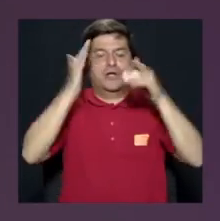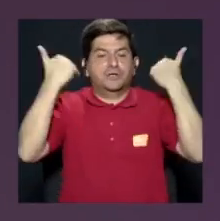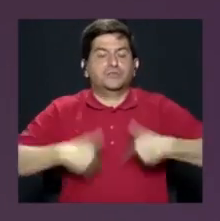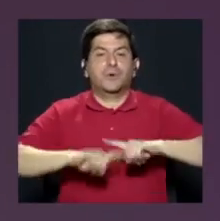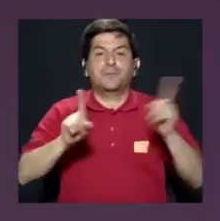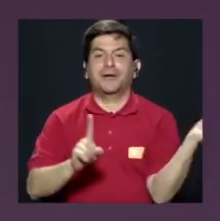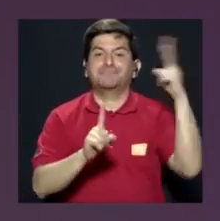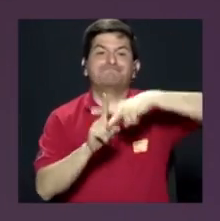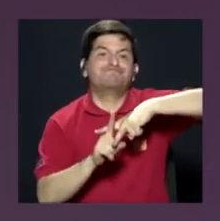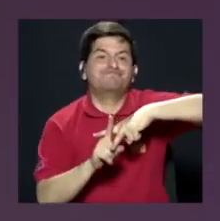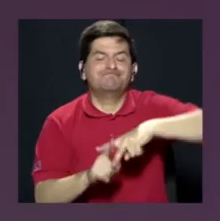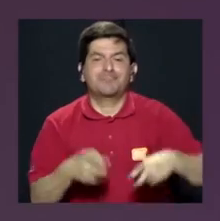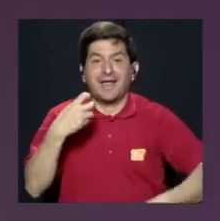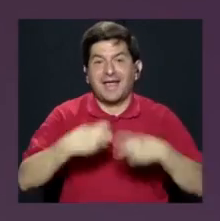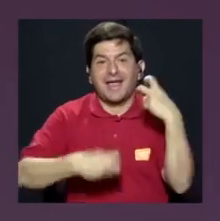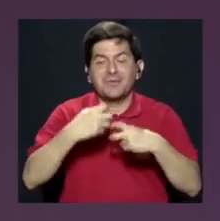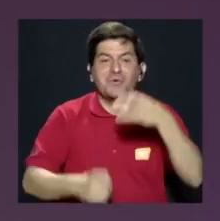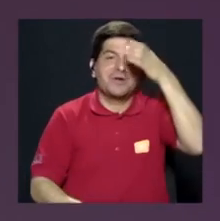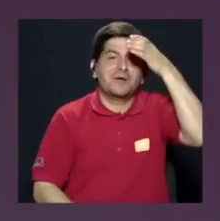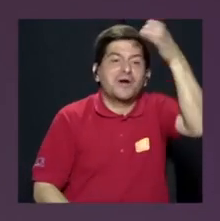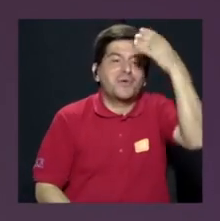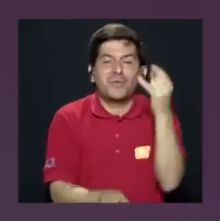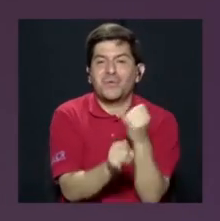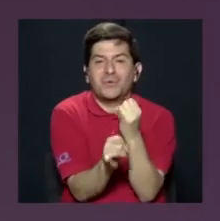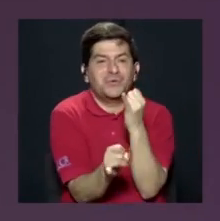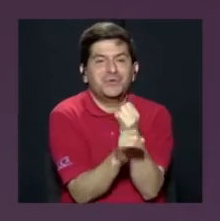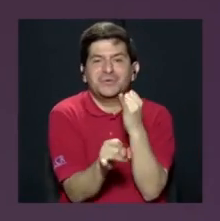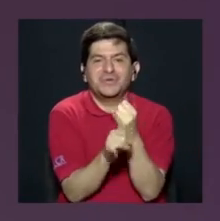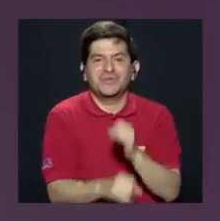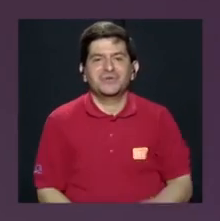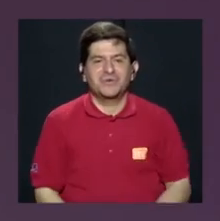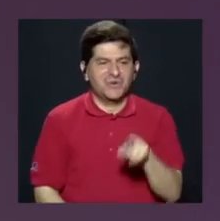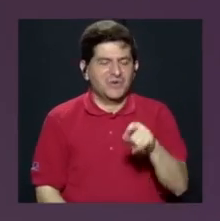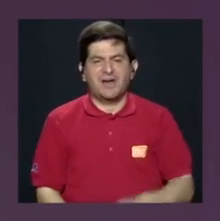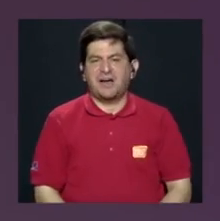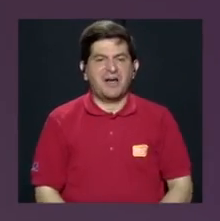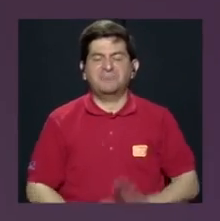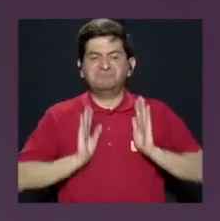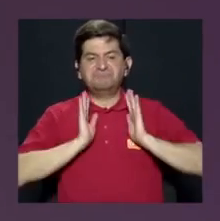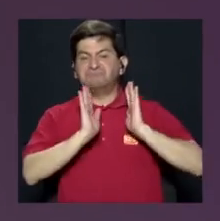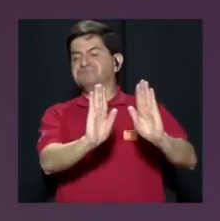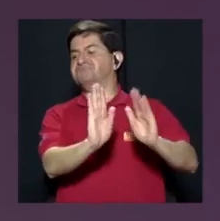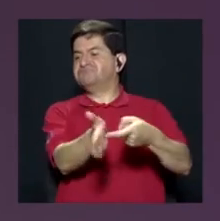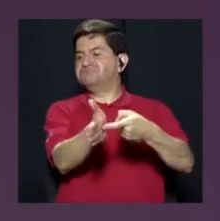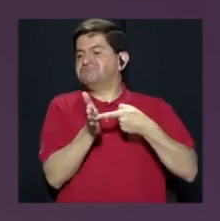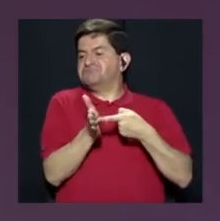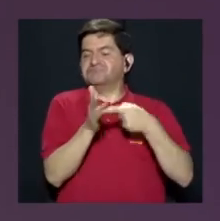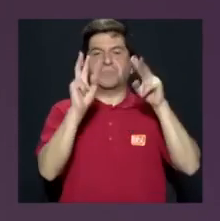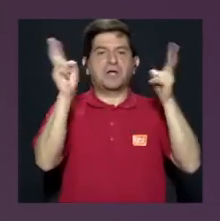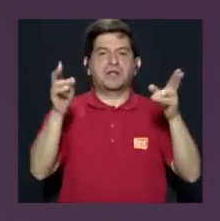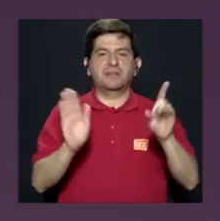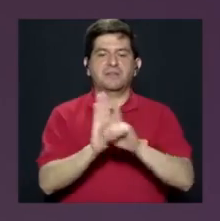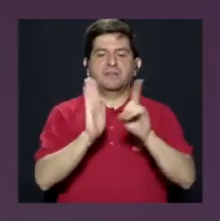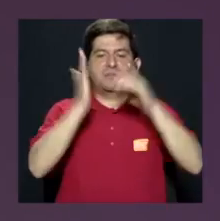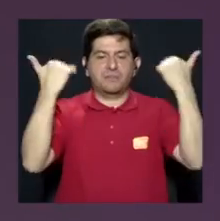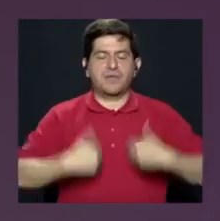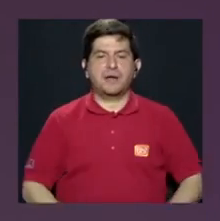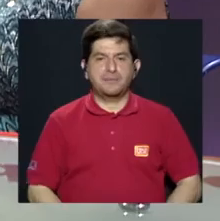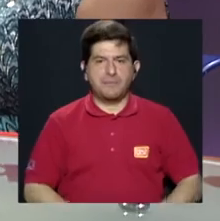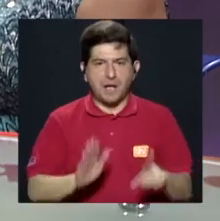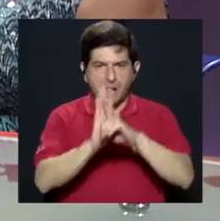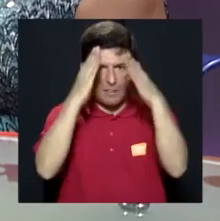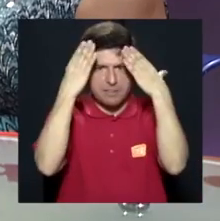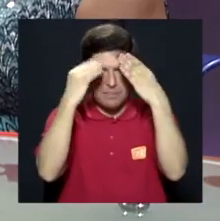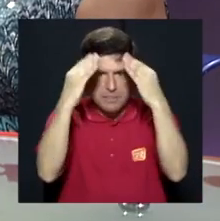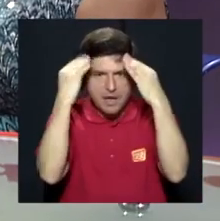no se llevan a la práctica porque el problema es que la cultura institucional es refractaria a esas exigencias en materia de derechos humanos. El derecho a la